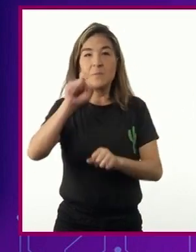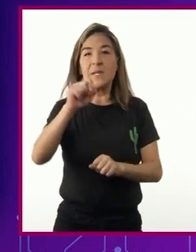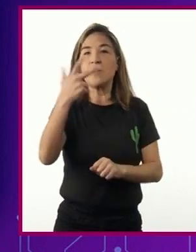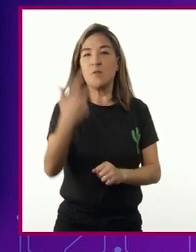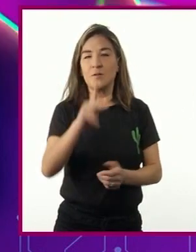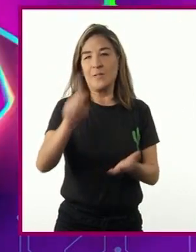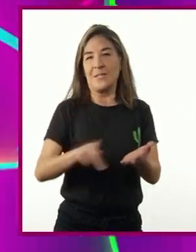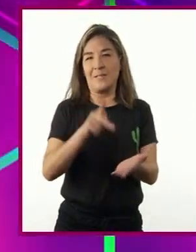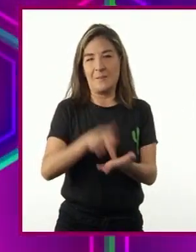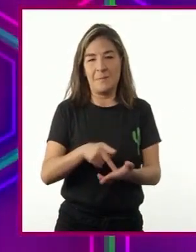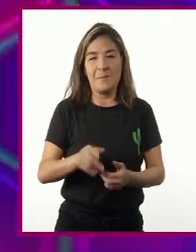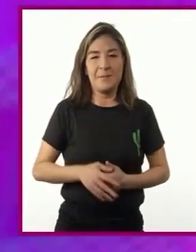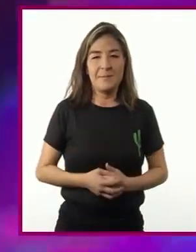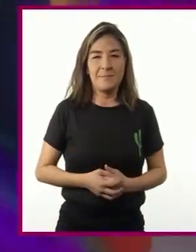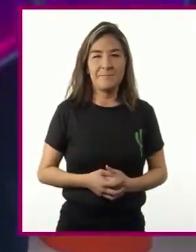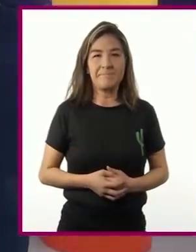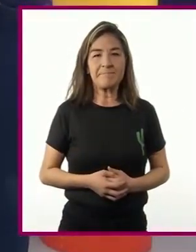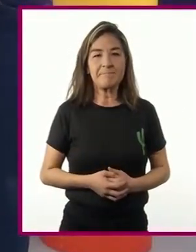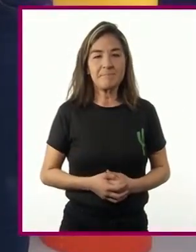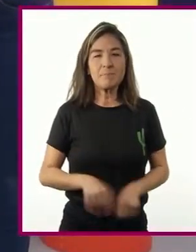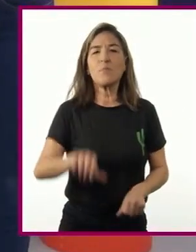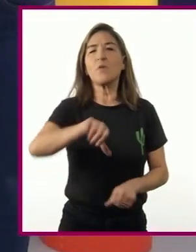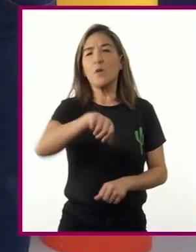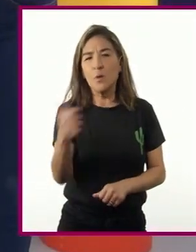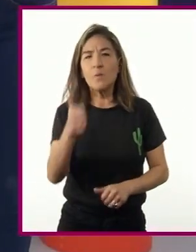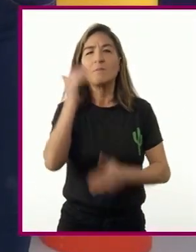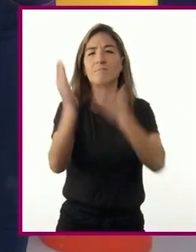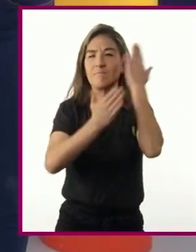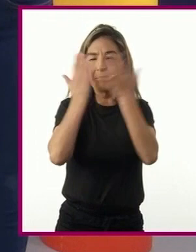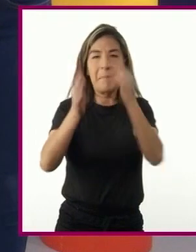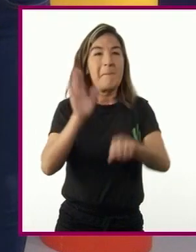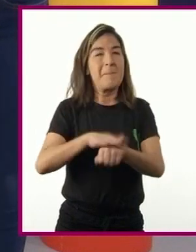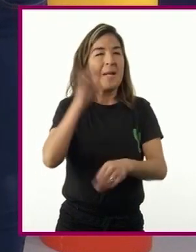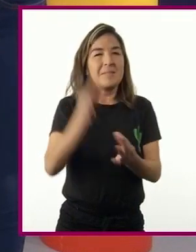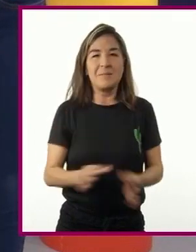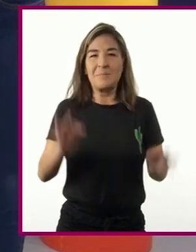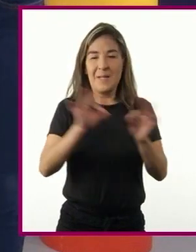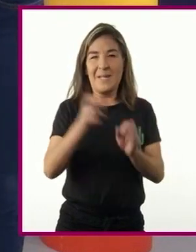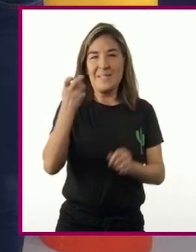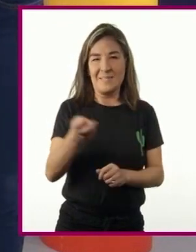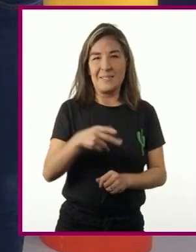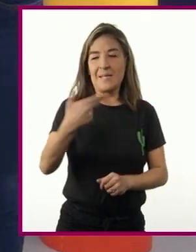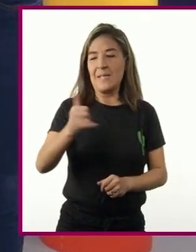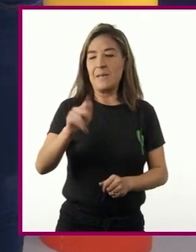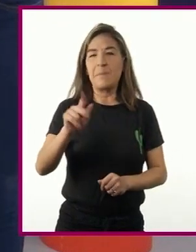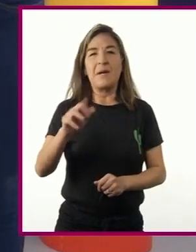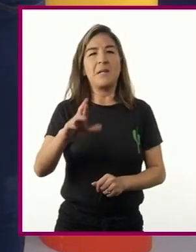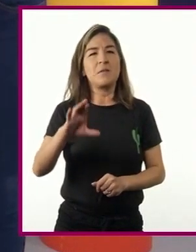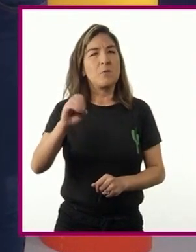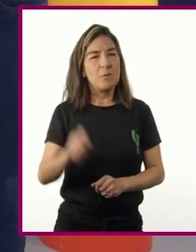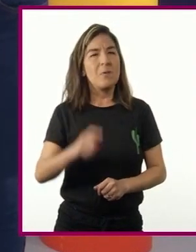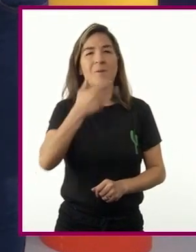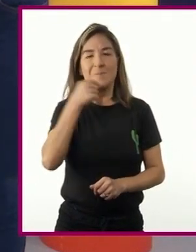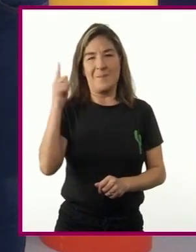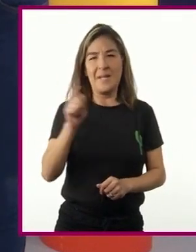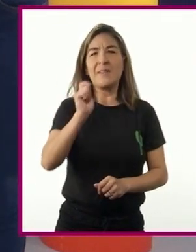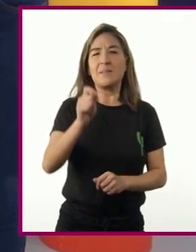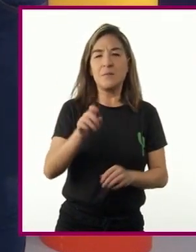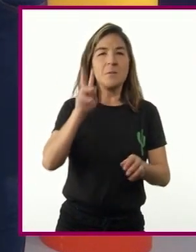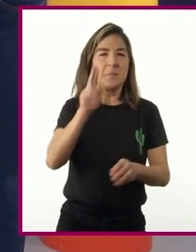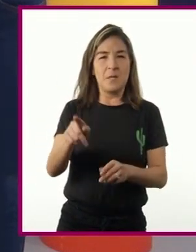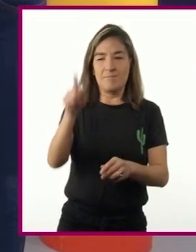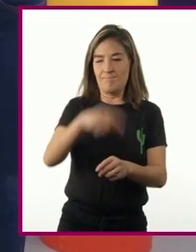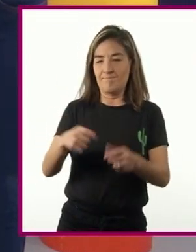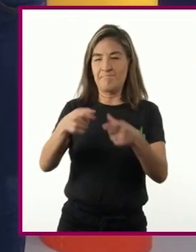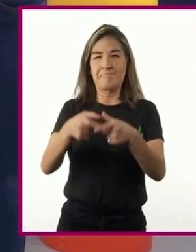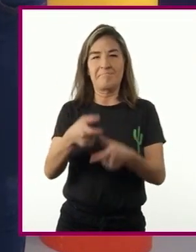3.628 kilómetros. Otro de los estudios más relevantes de Hiparco fue que sostuvo una moneda frente